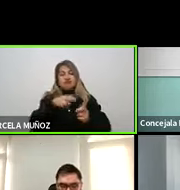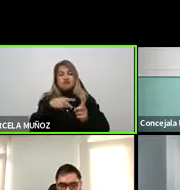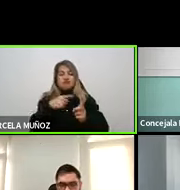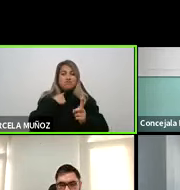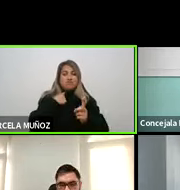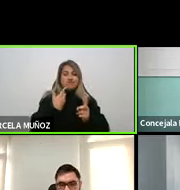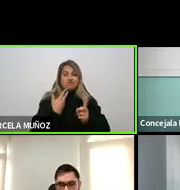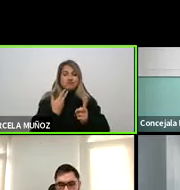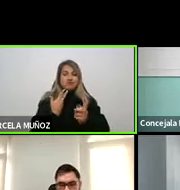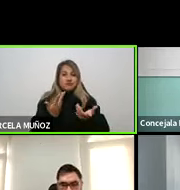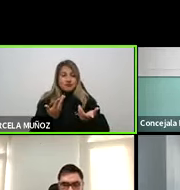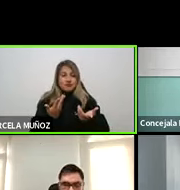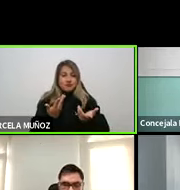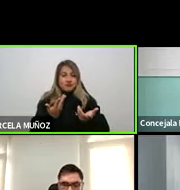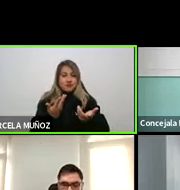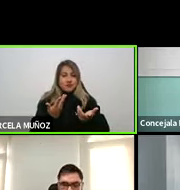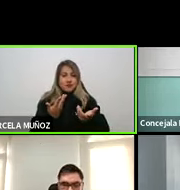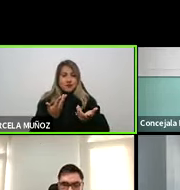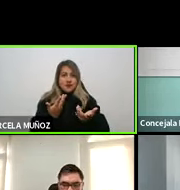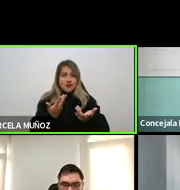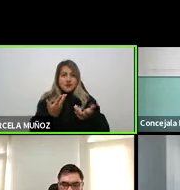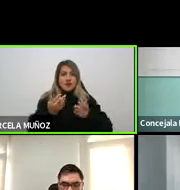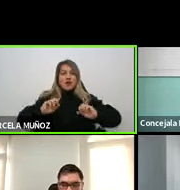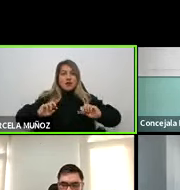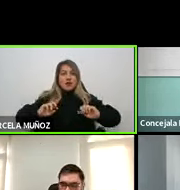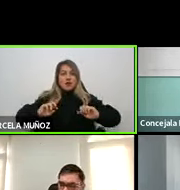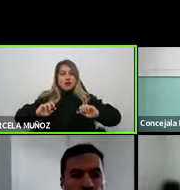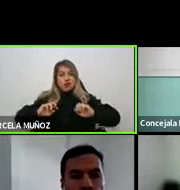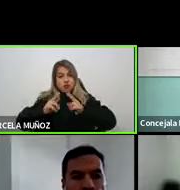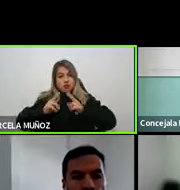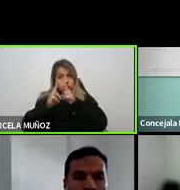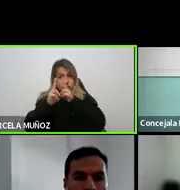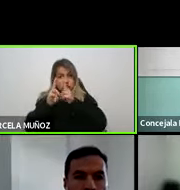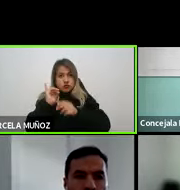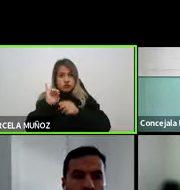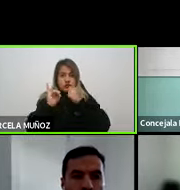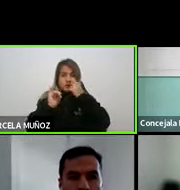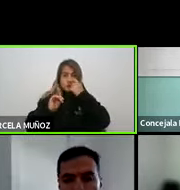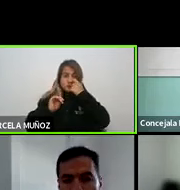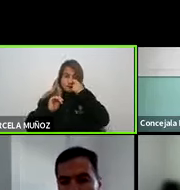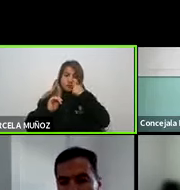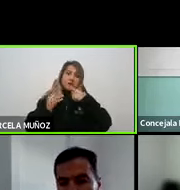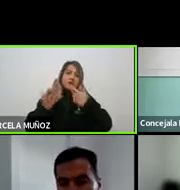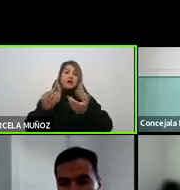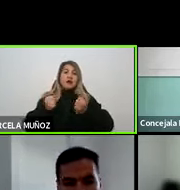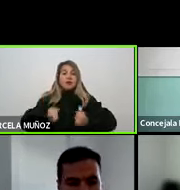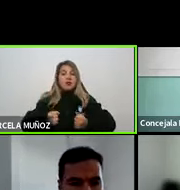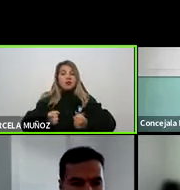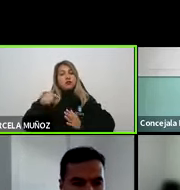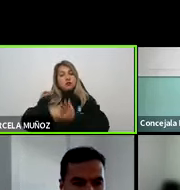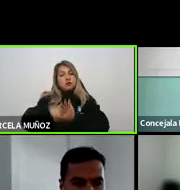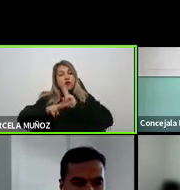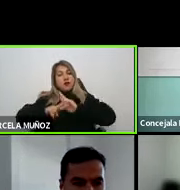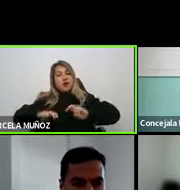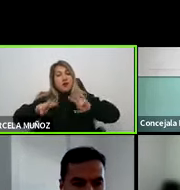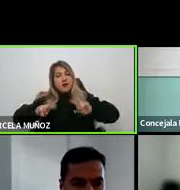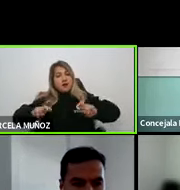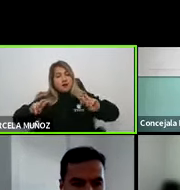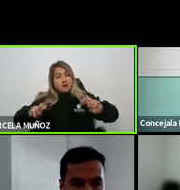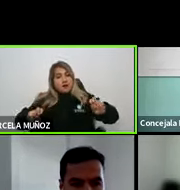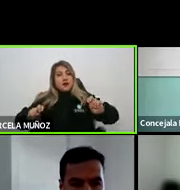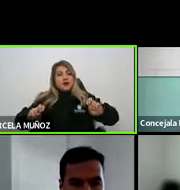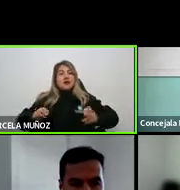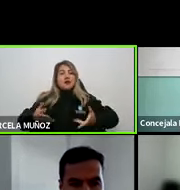generaron en relación a esta construcción, ¿cierto? Que podemos en el análisis analizar en cómo